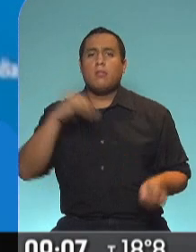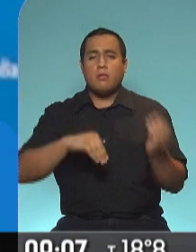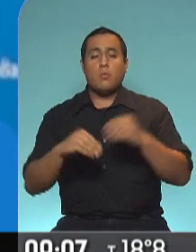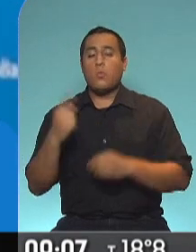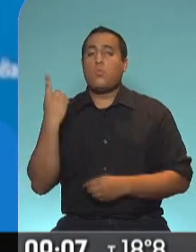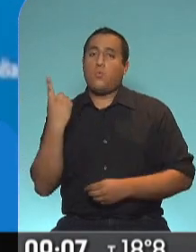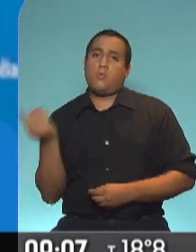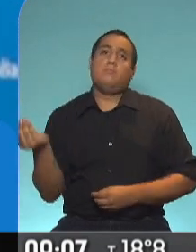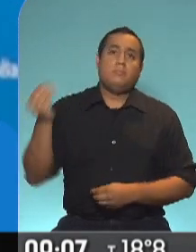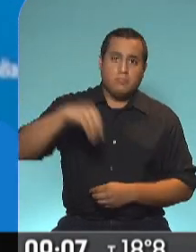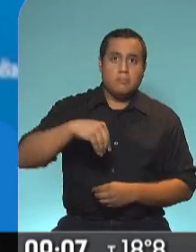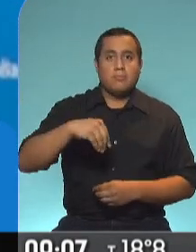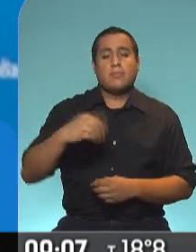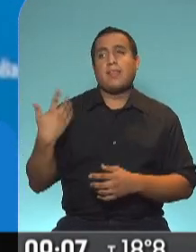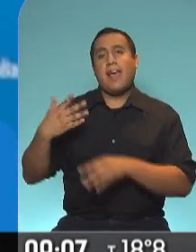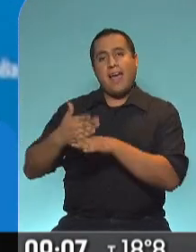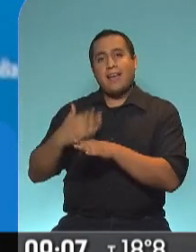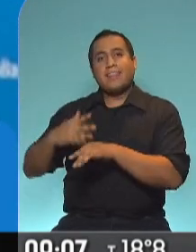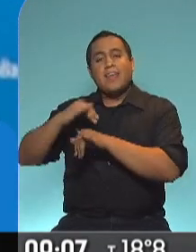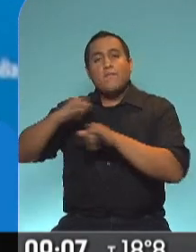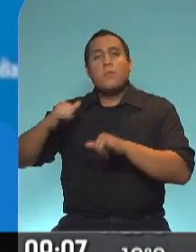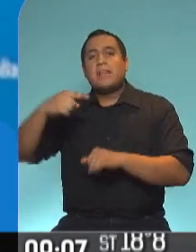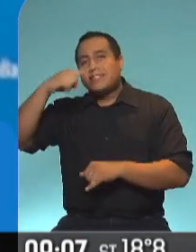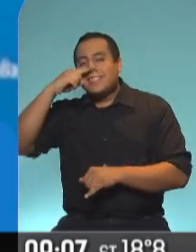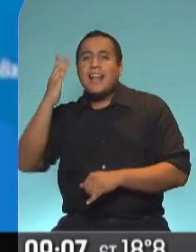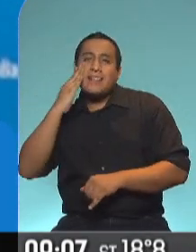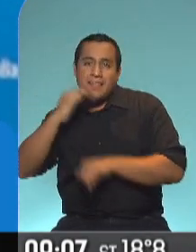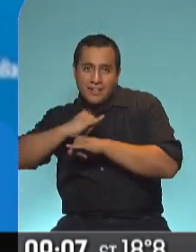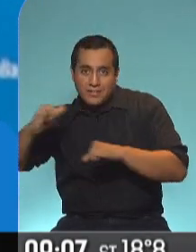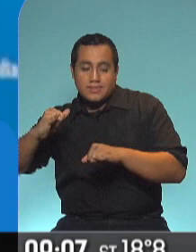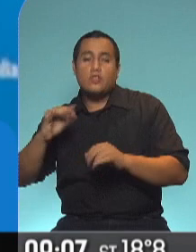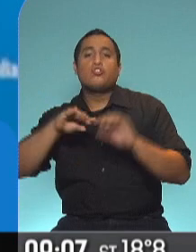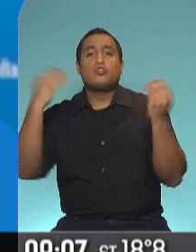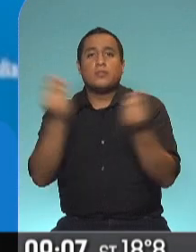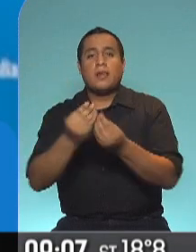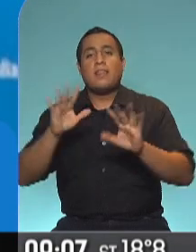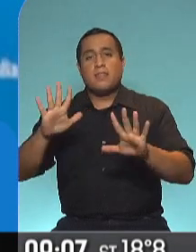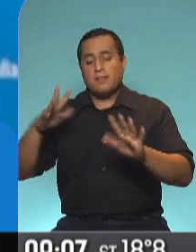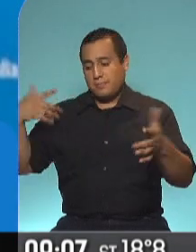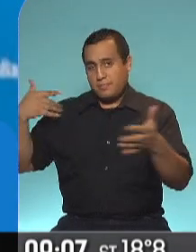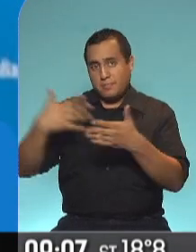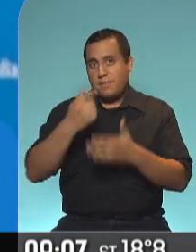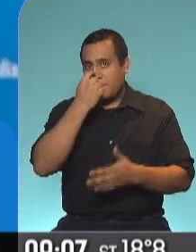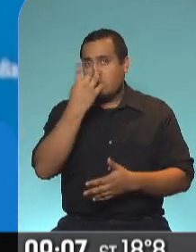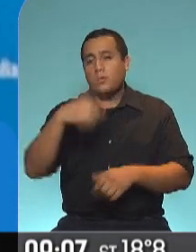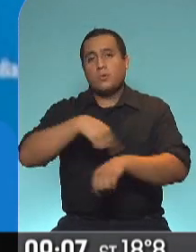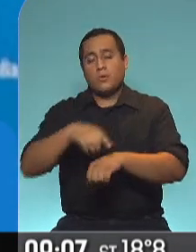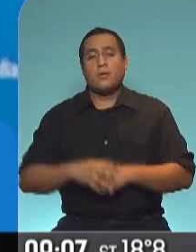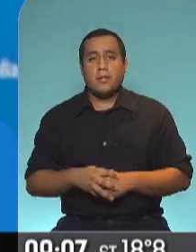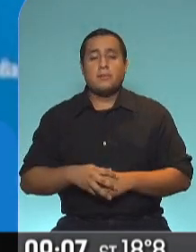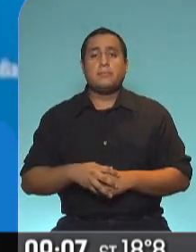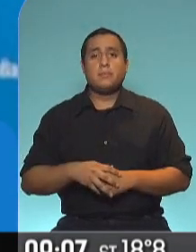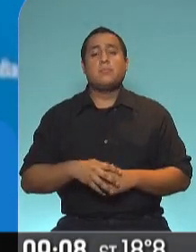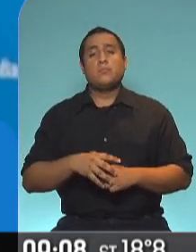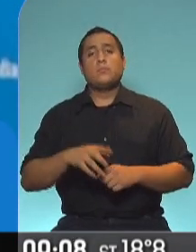caso respecto al informe previo a las 19 horas total de 10 casos en las últimas 24 horas la tasa de